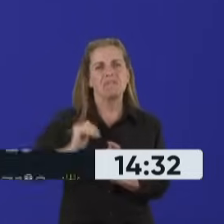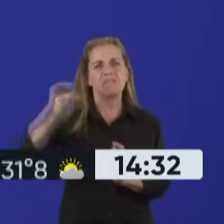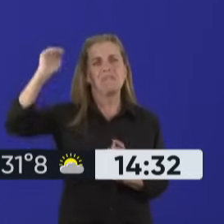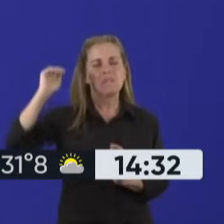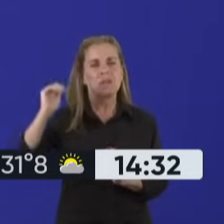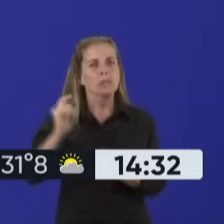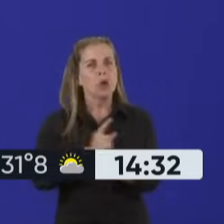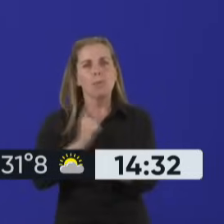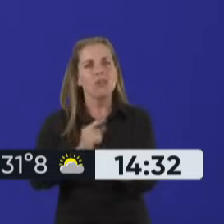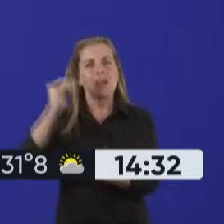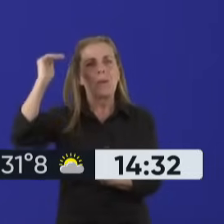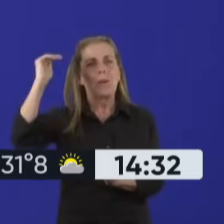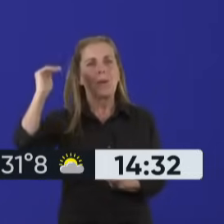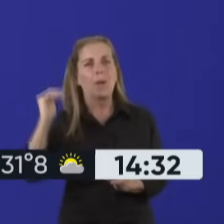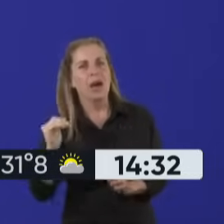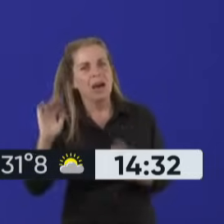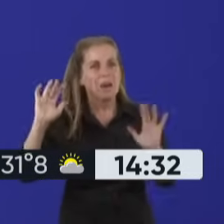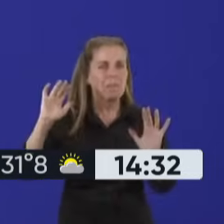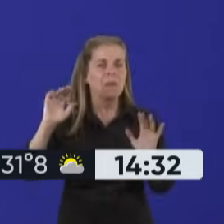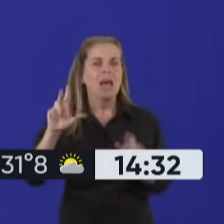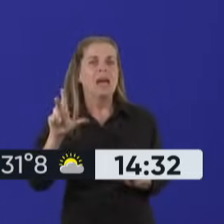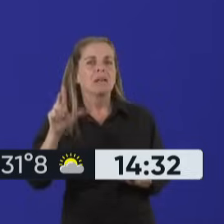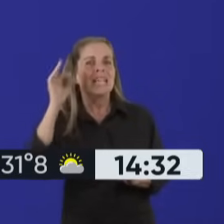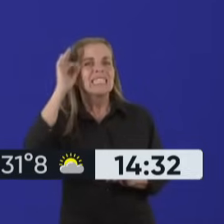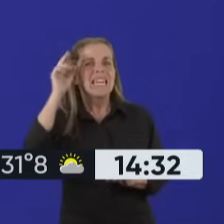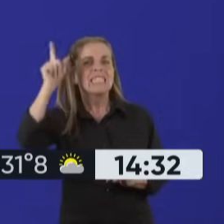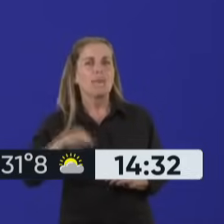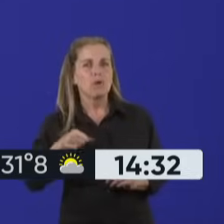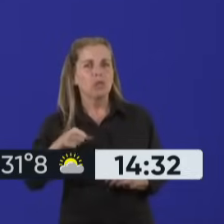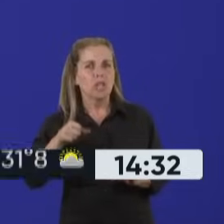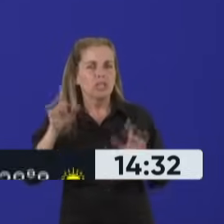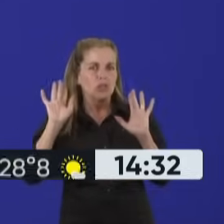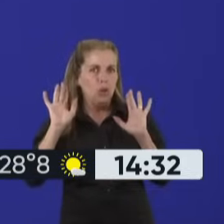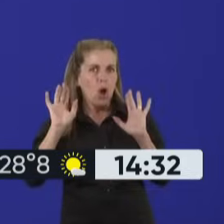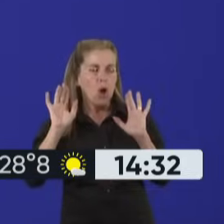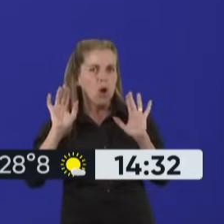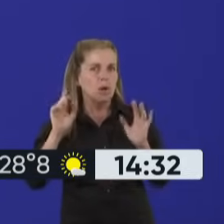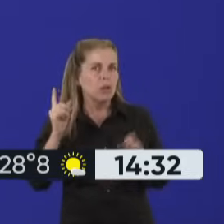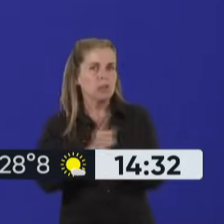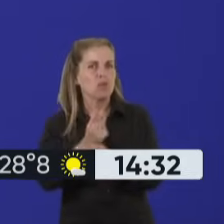bajar de ninguna manera del 30% en minoristas.